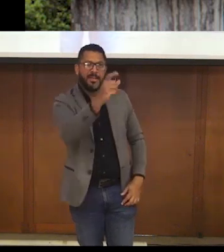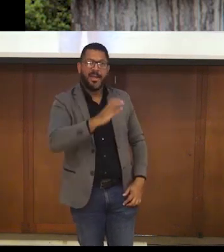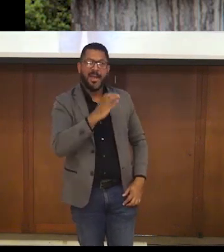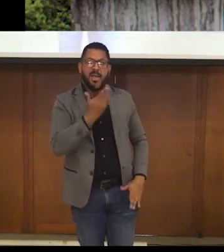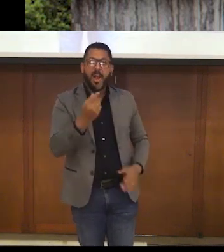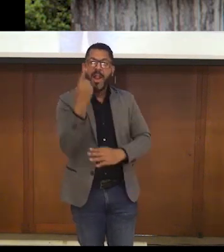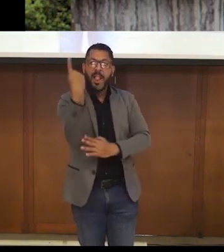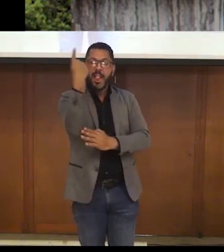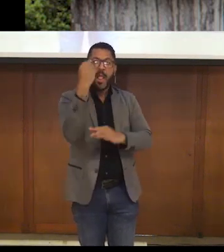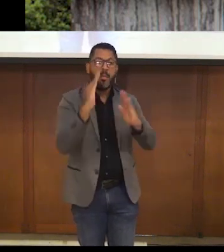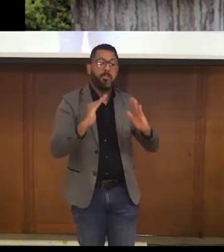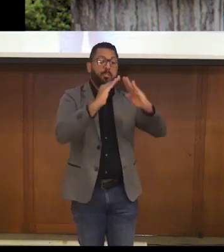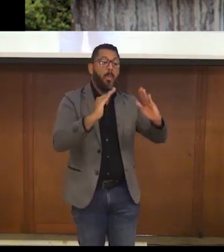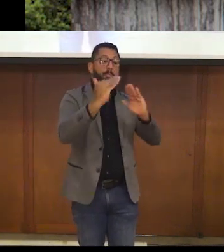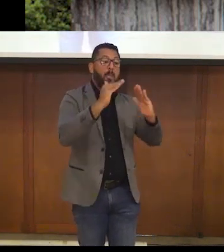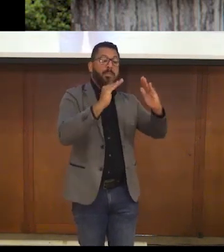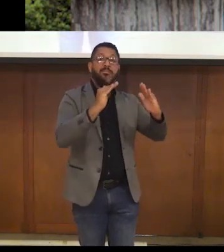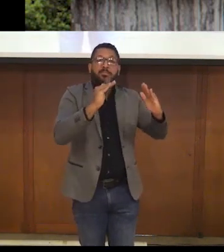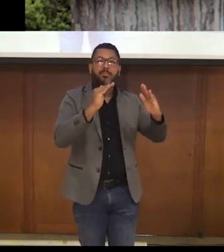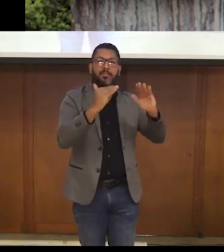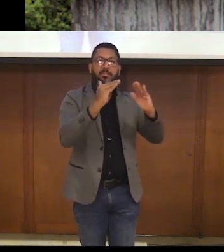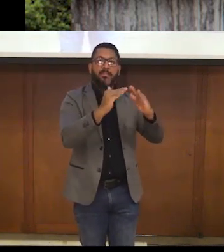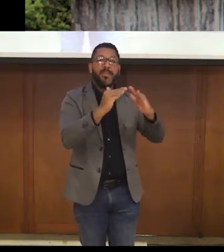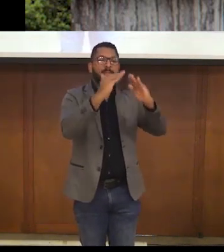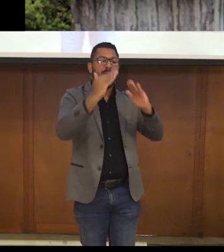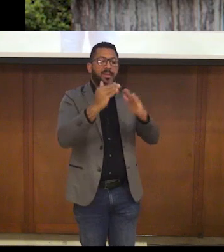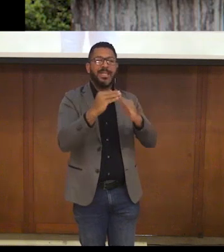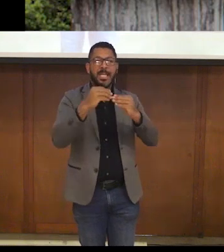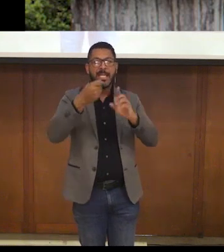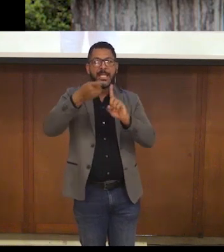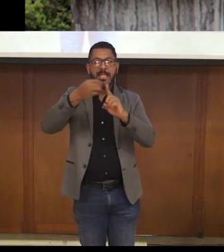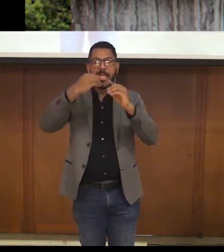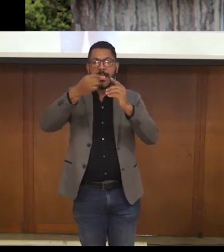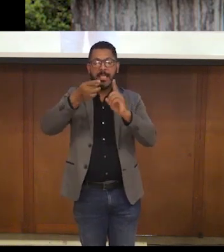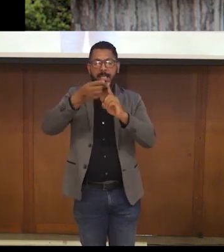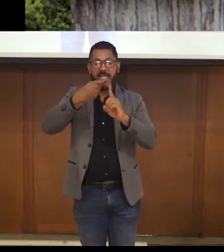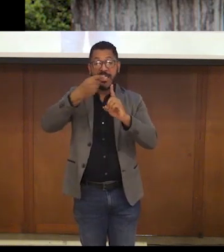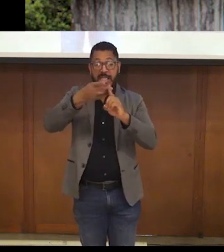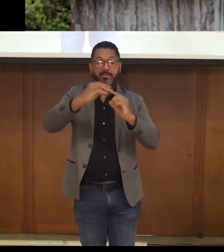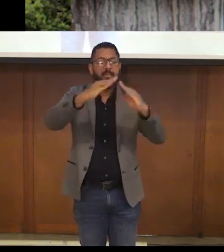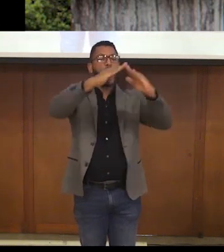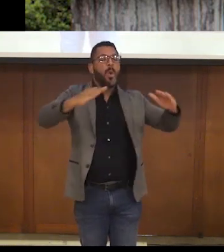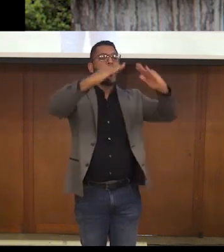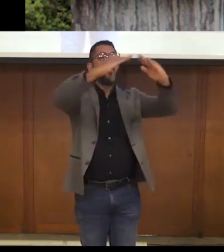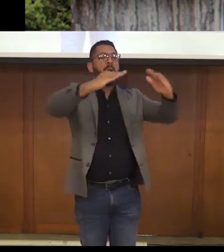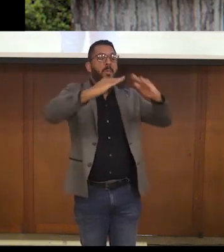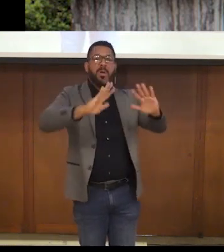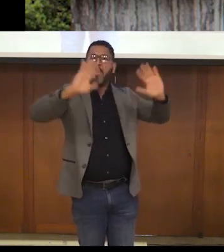la característica, son casas de tabla y las casas les ponen unas tejas de zinc, algunas les ponen